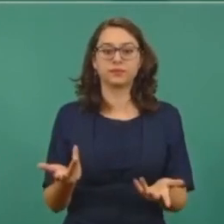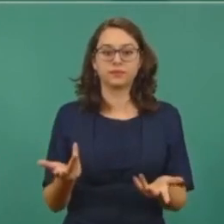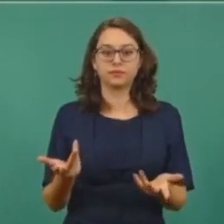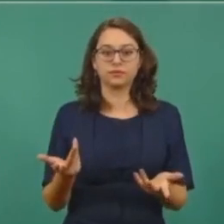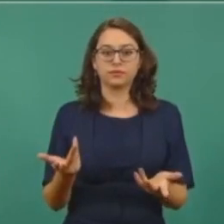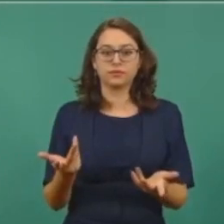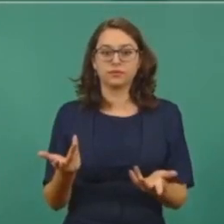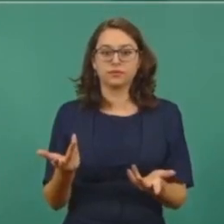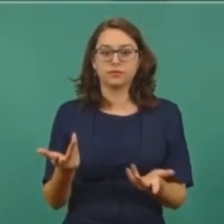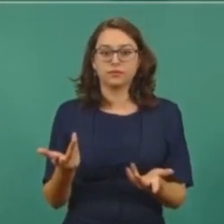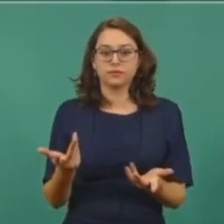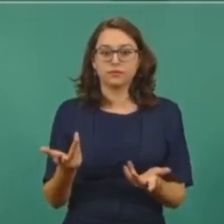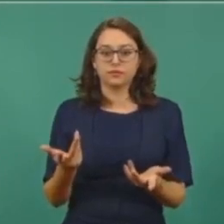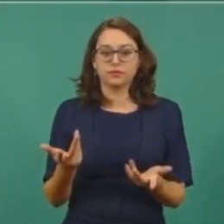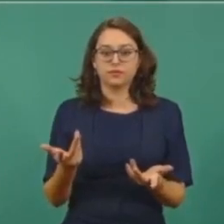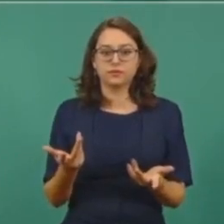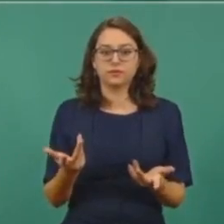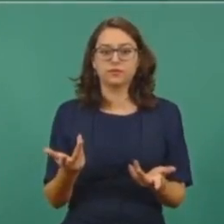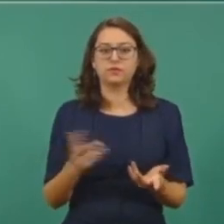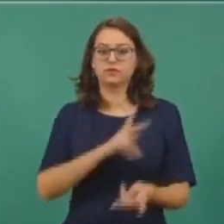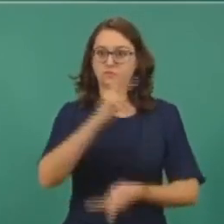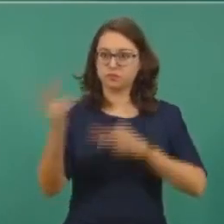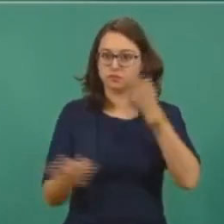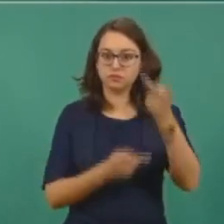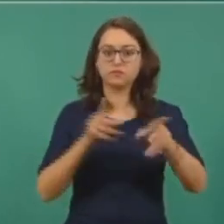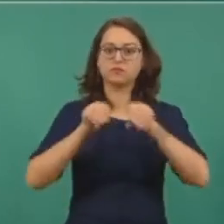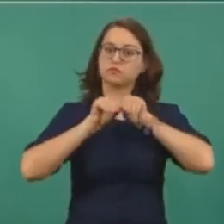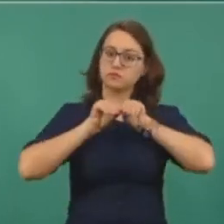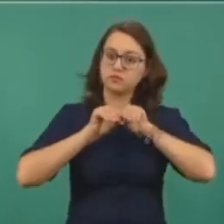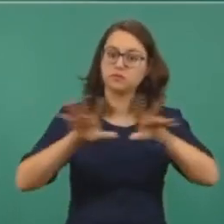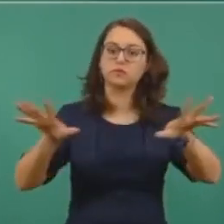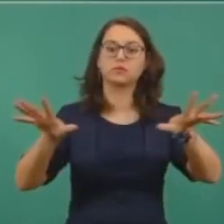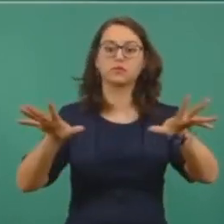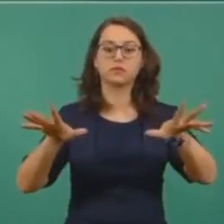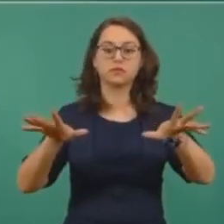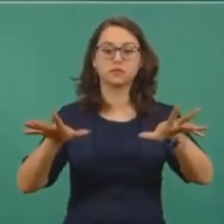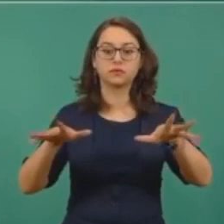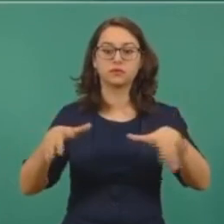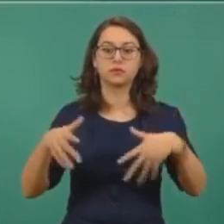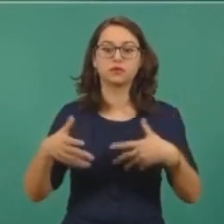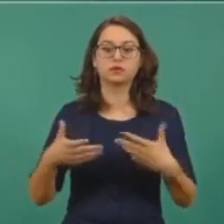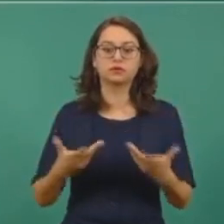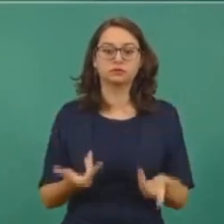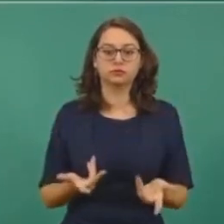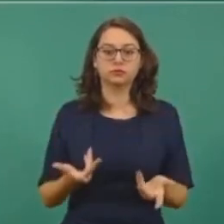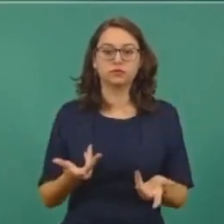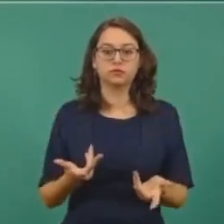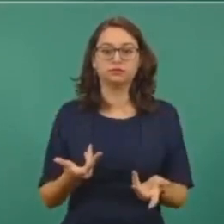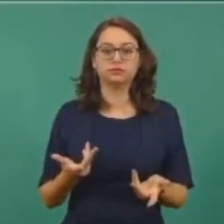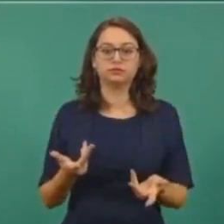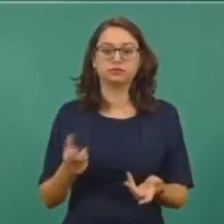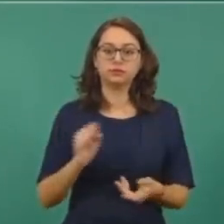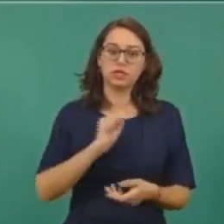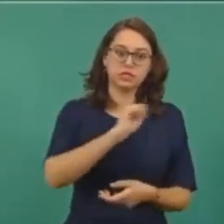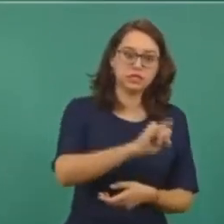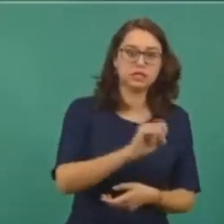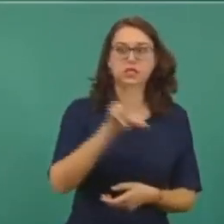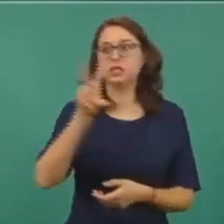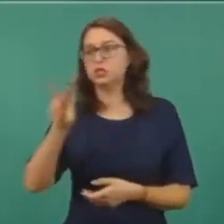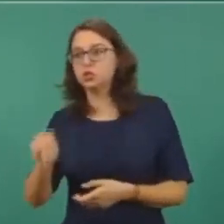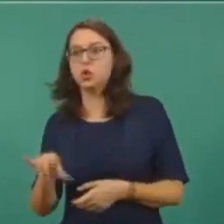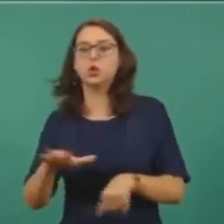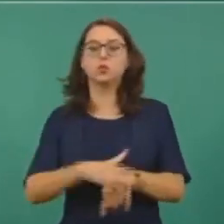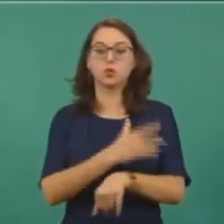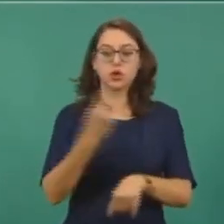a conocer la pregunta, por qué van unos al sí, por qué van unos